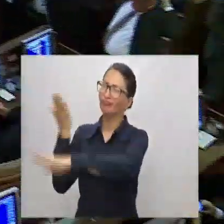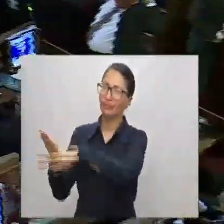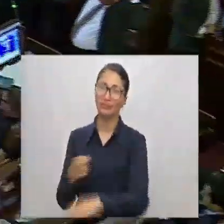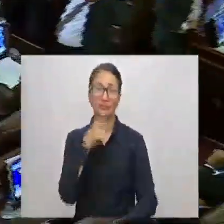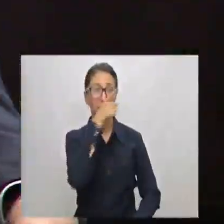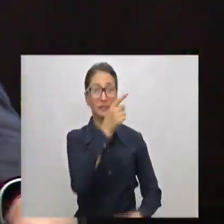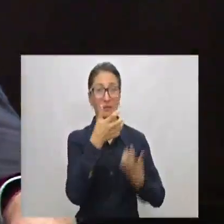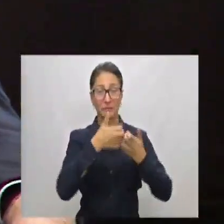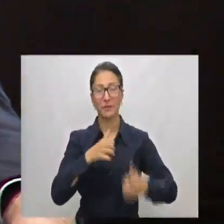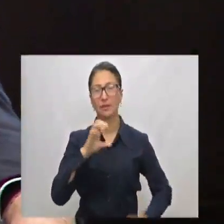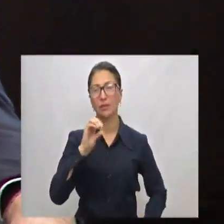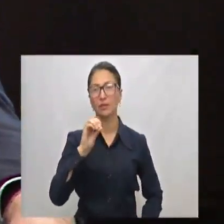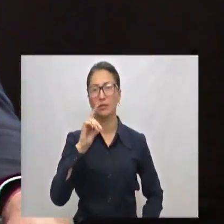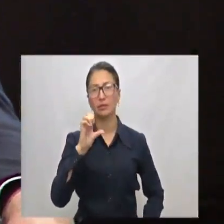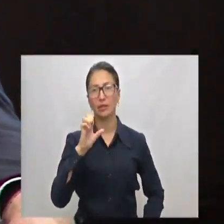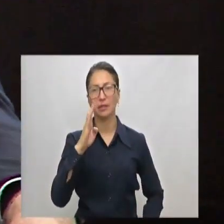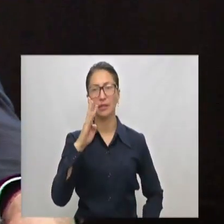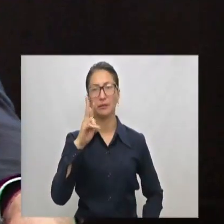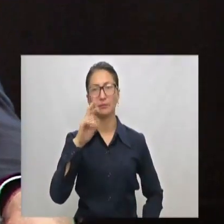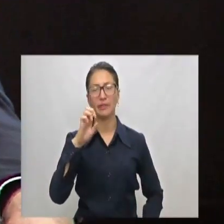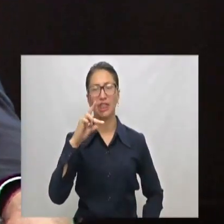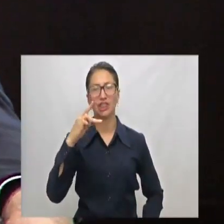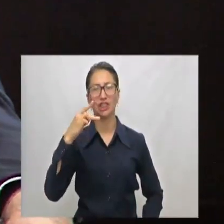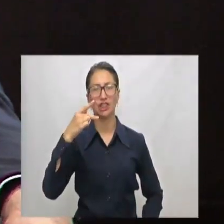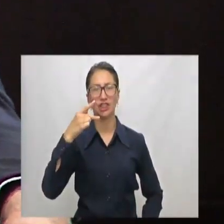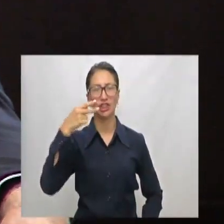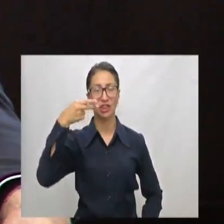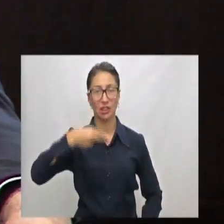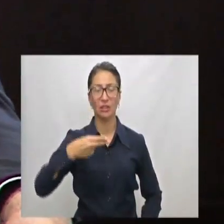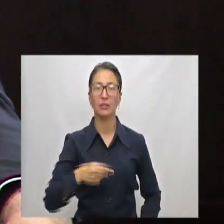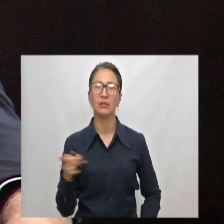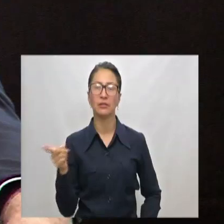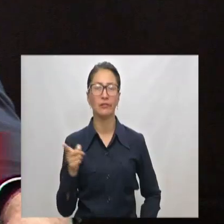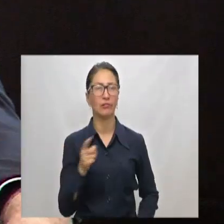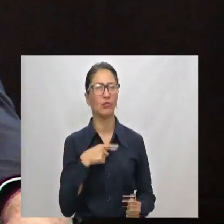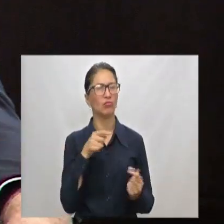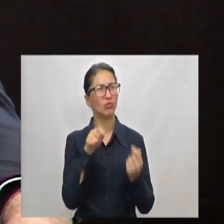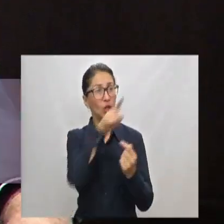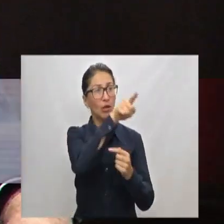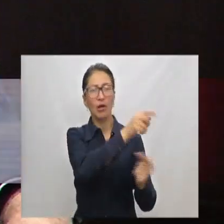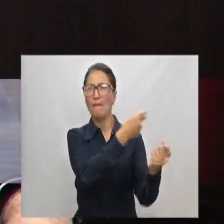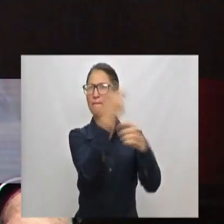de Odebrecht, el Estado colombiano tiene que pagarle el soborno